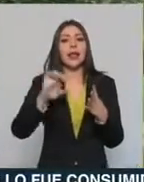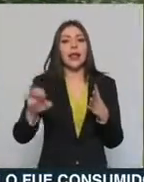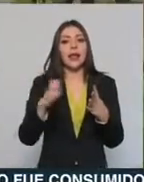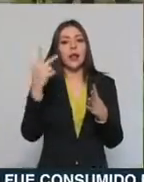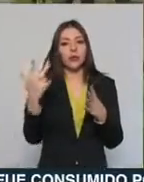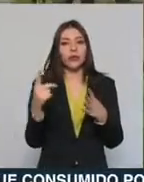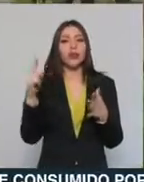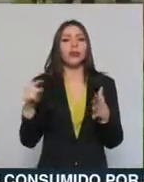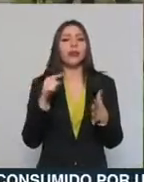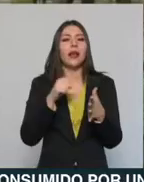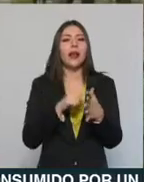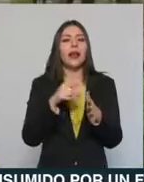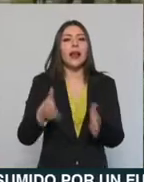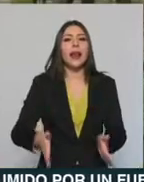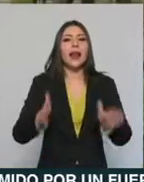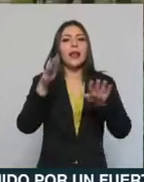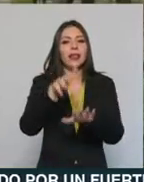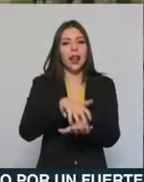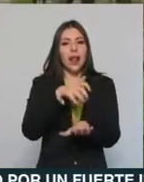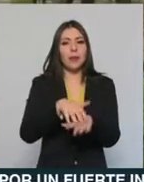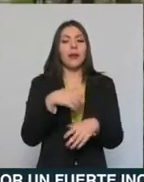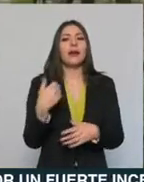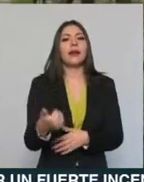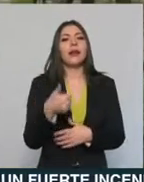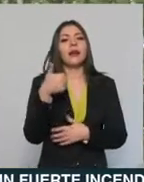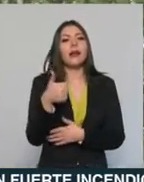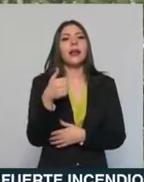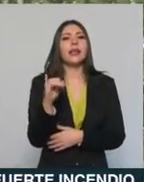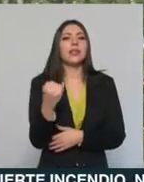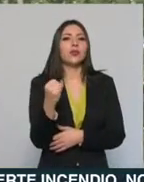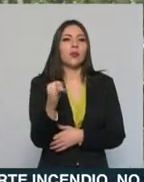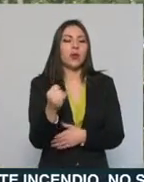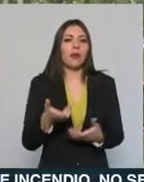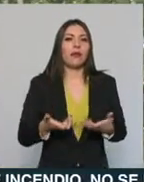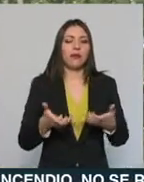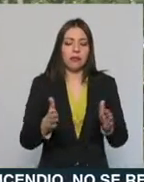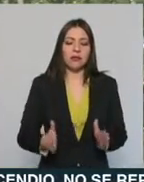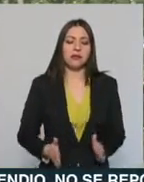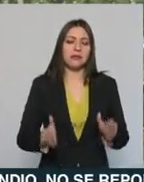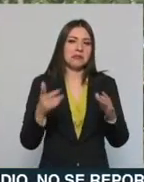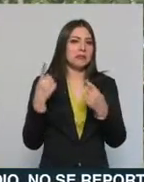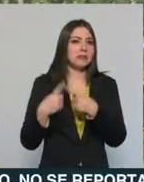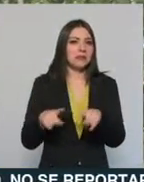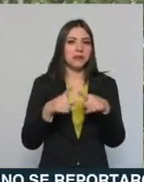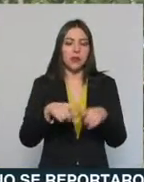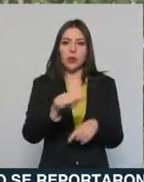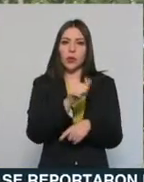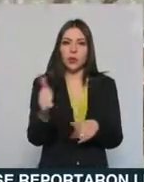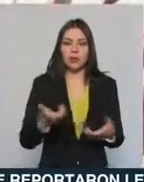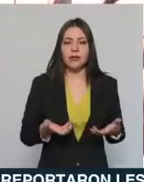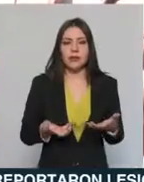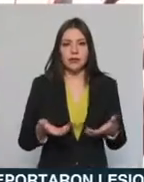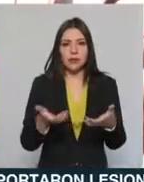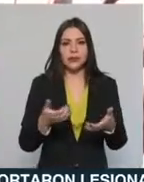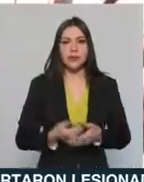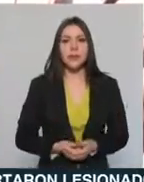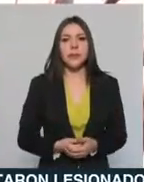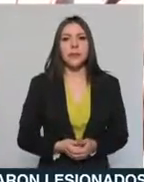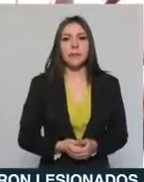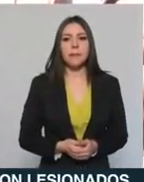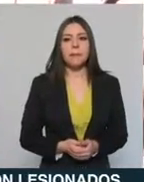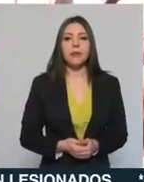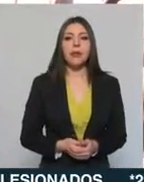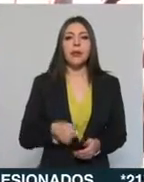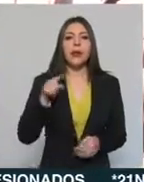8 Sur, la calzada de Tlalpan y parte de la avenida Insurgentes, entre otras grandes avenidas. Parque Ecológico